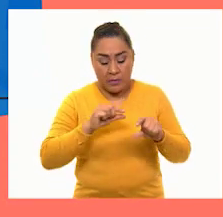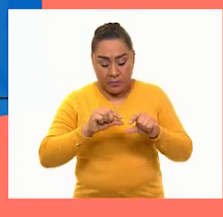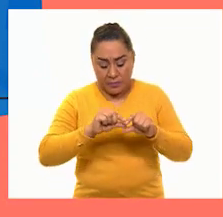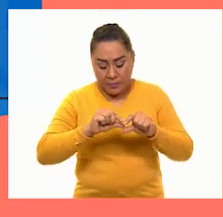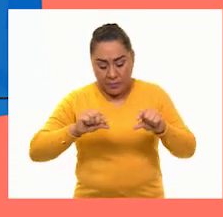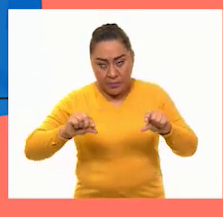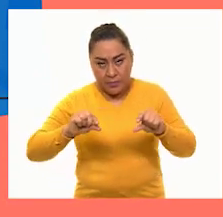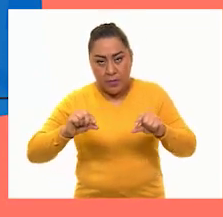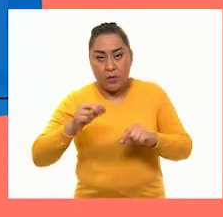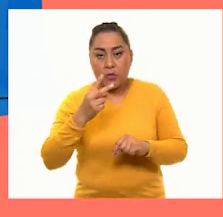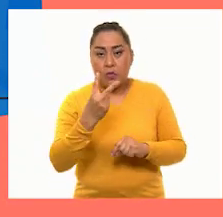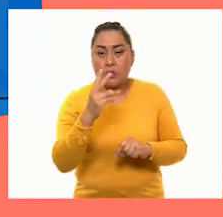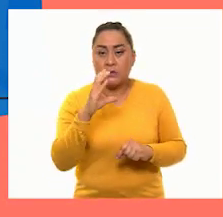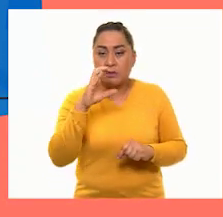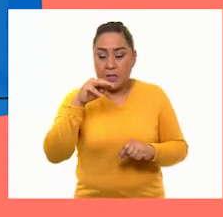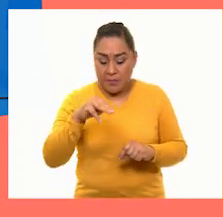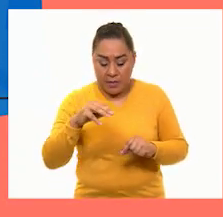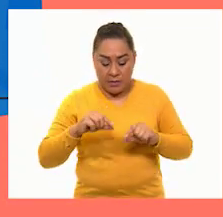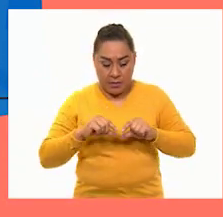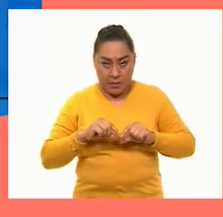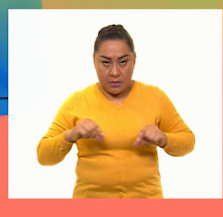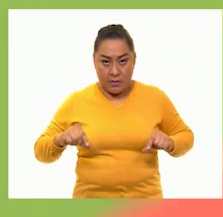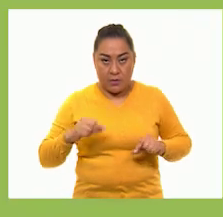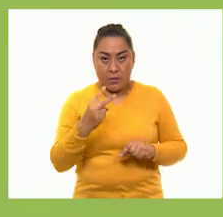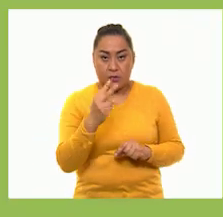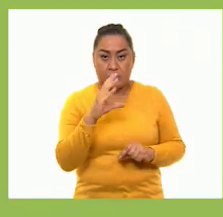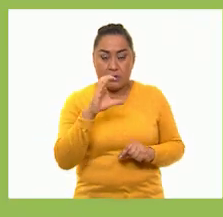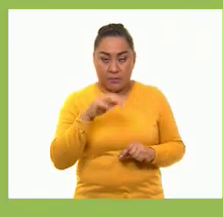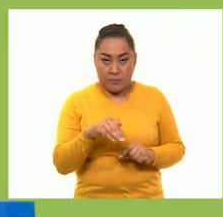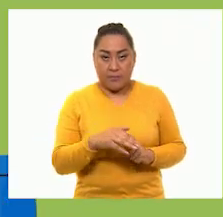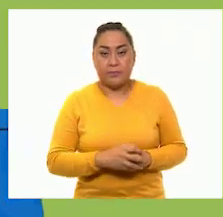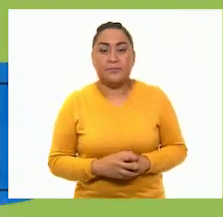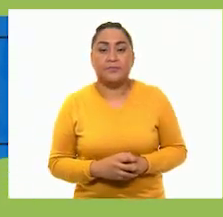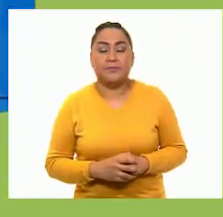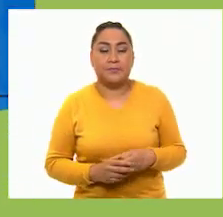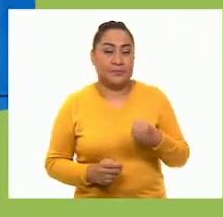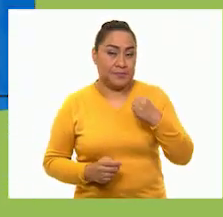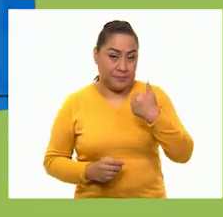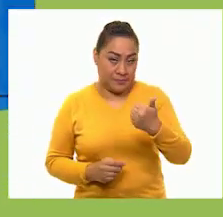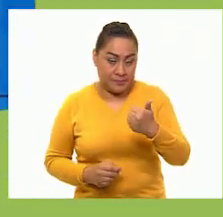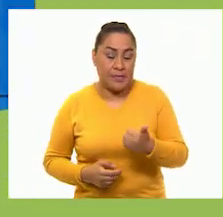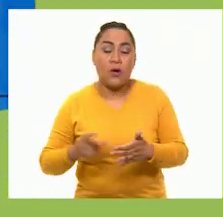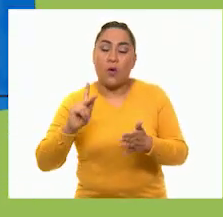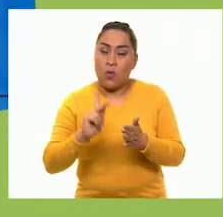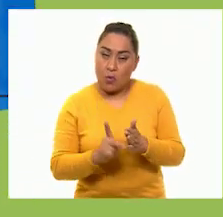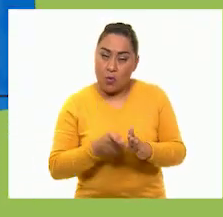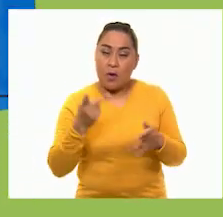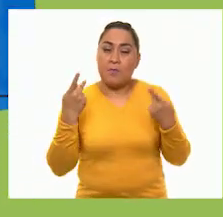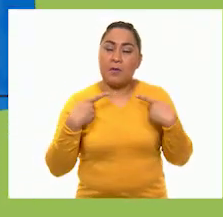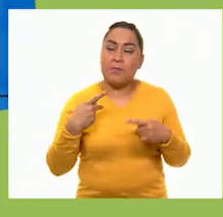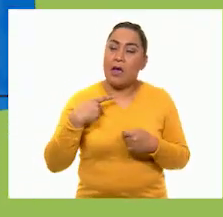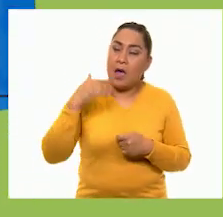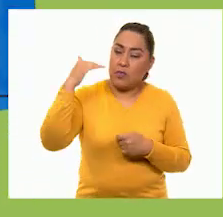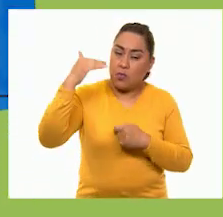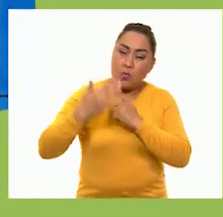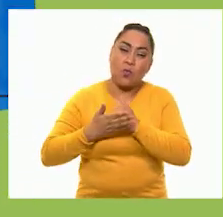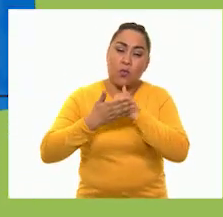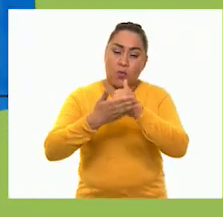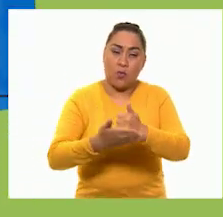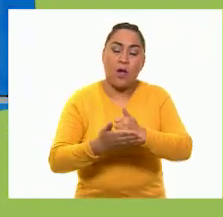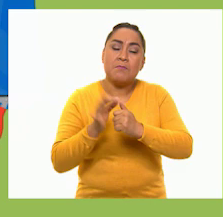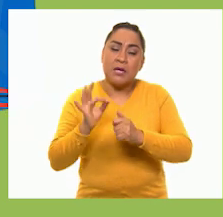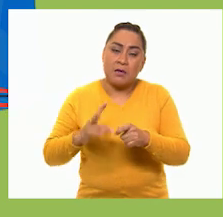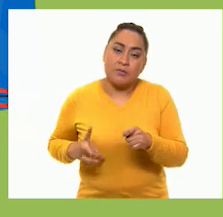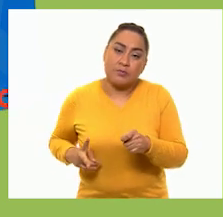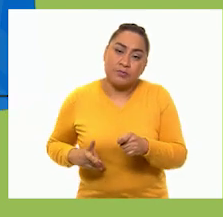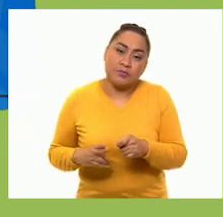2 centímetros de alto arriba y abajo. 6. Nuevamente pide ayuda a un adulto para recortar